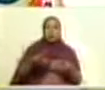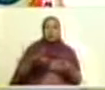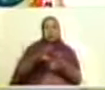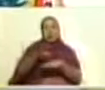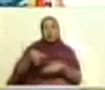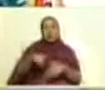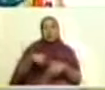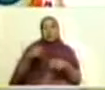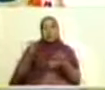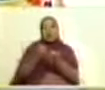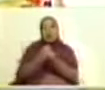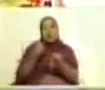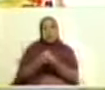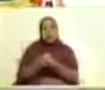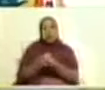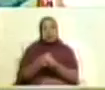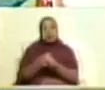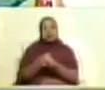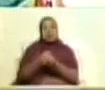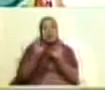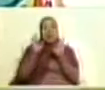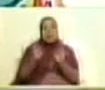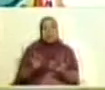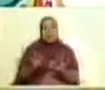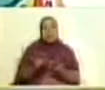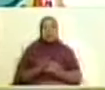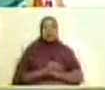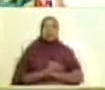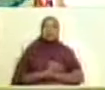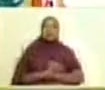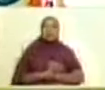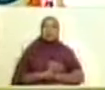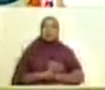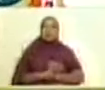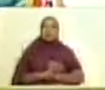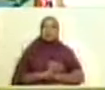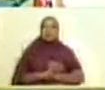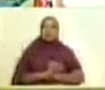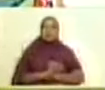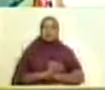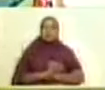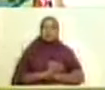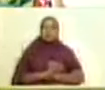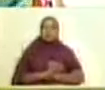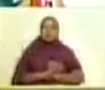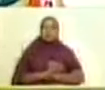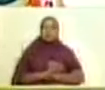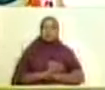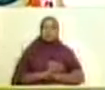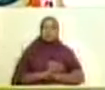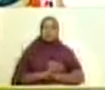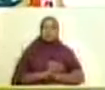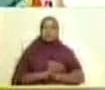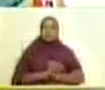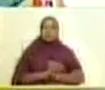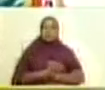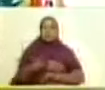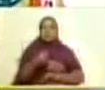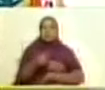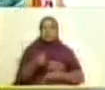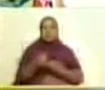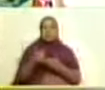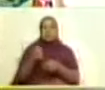Nosotros estamos trabajando una misión especial para proteger, para